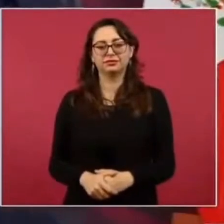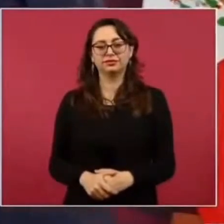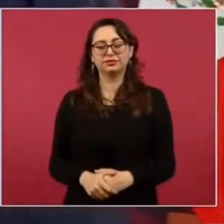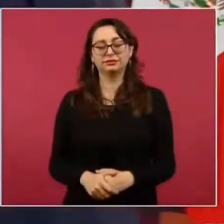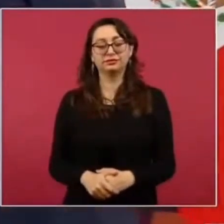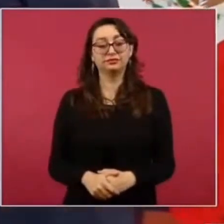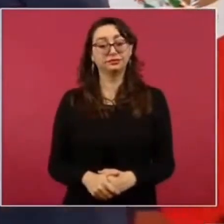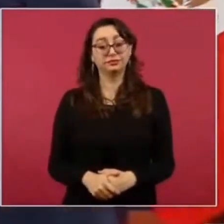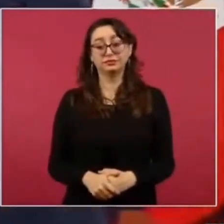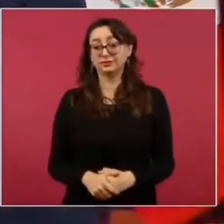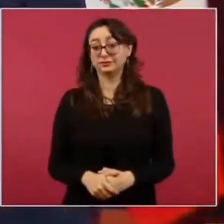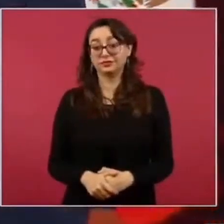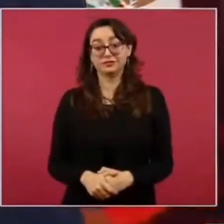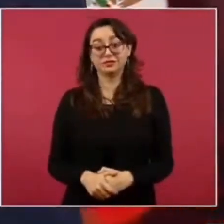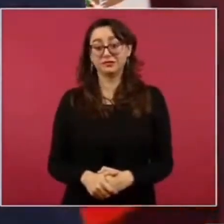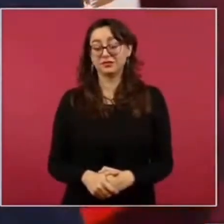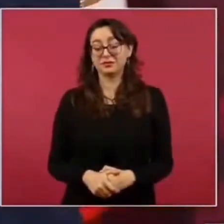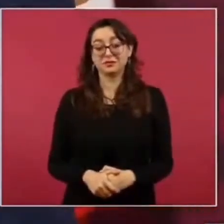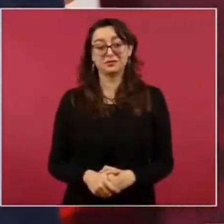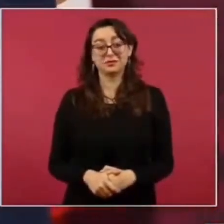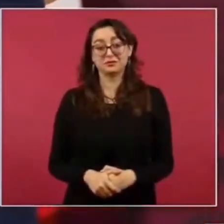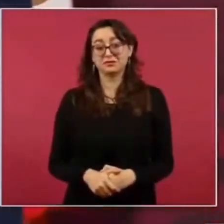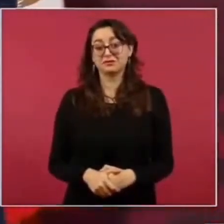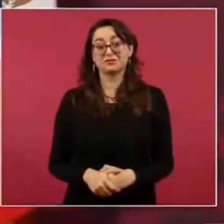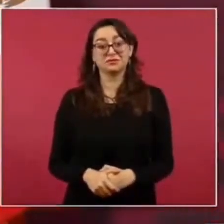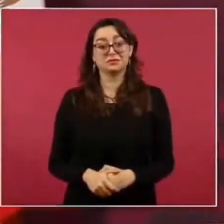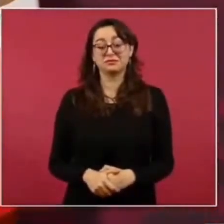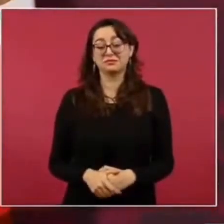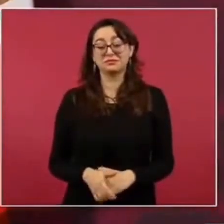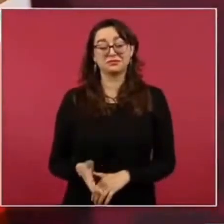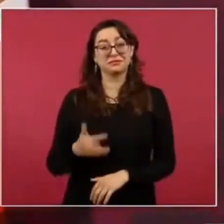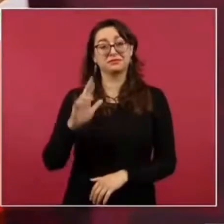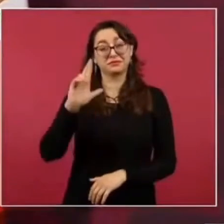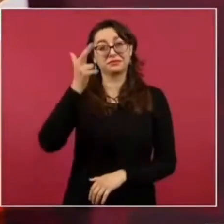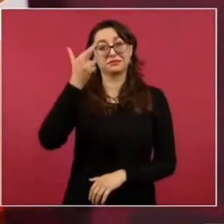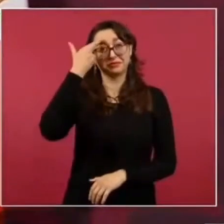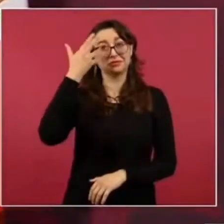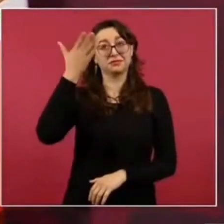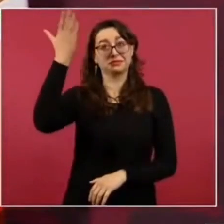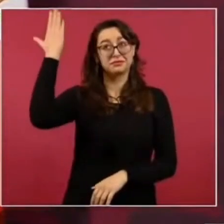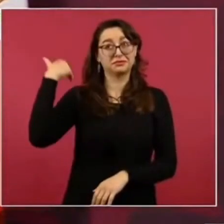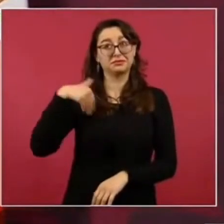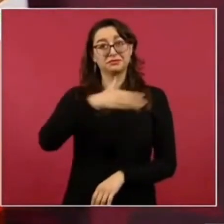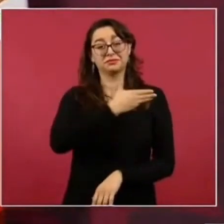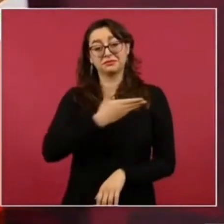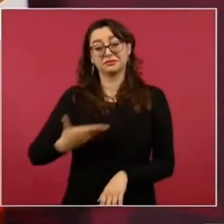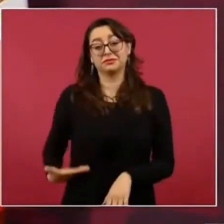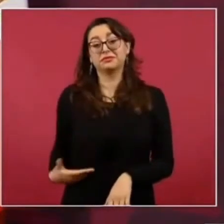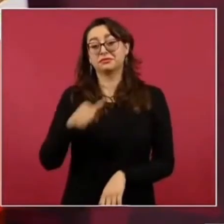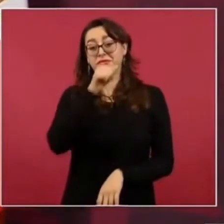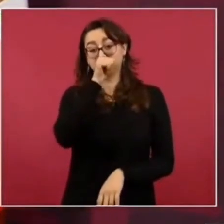No cabe duda que tenía razón el presidente Juárez